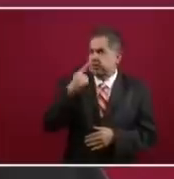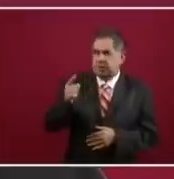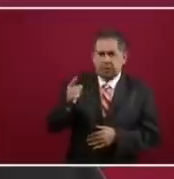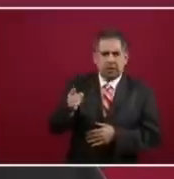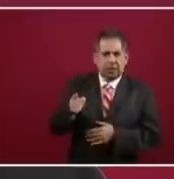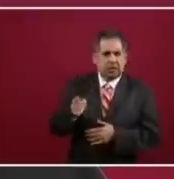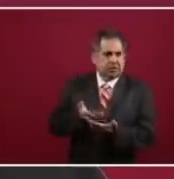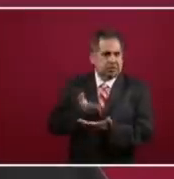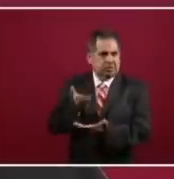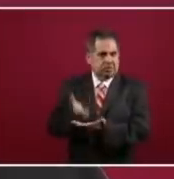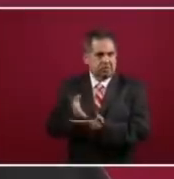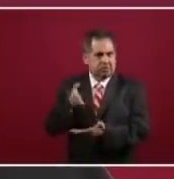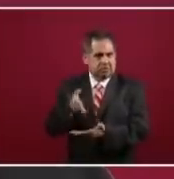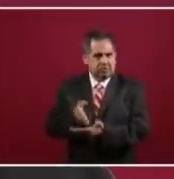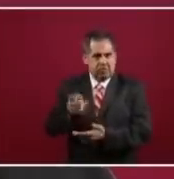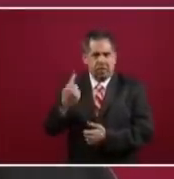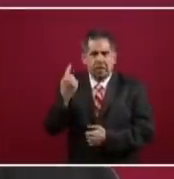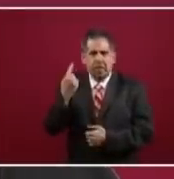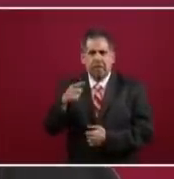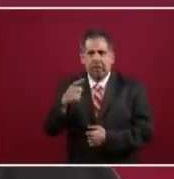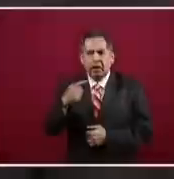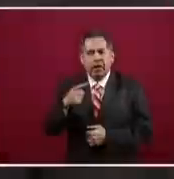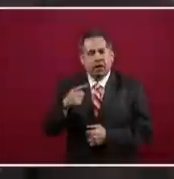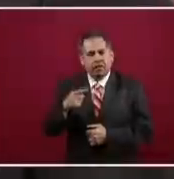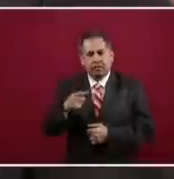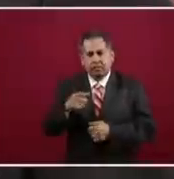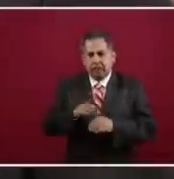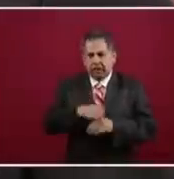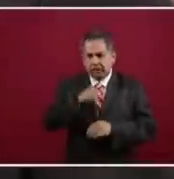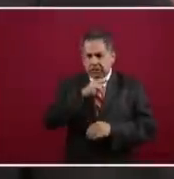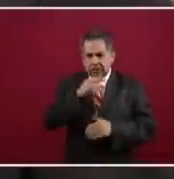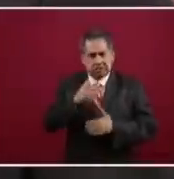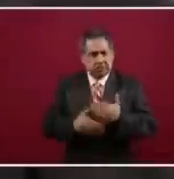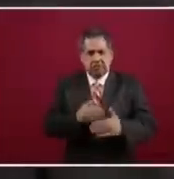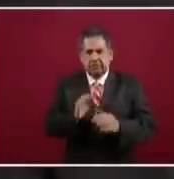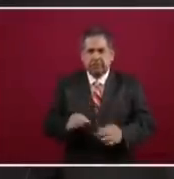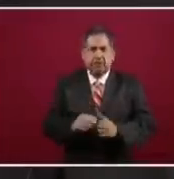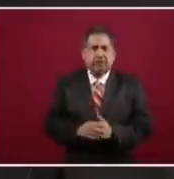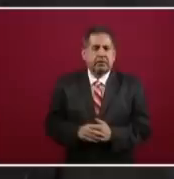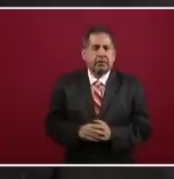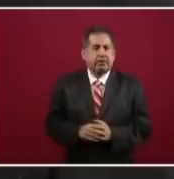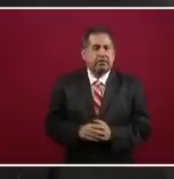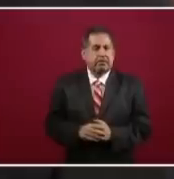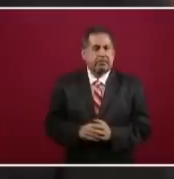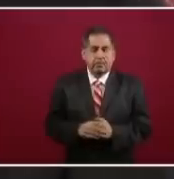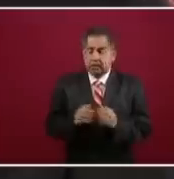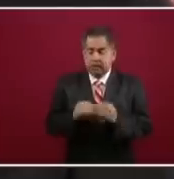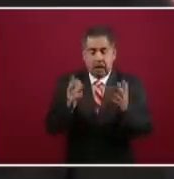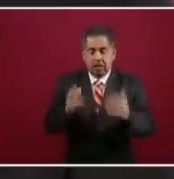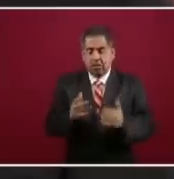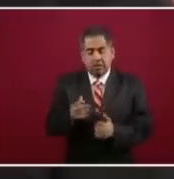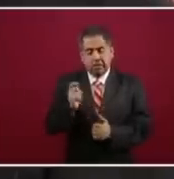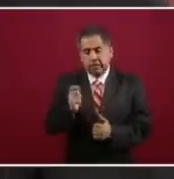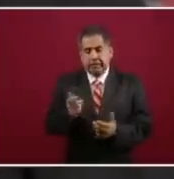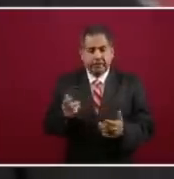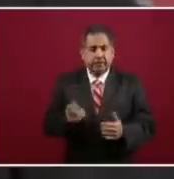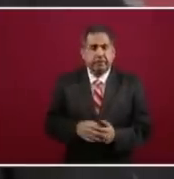denuncias para que se actúe desde luego vana